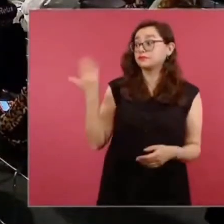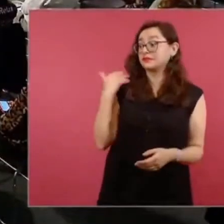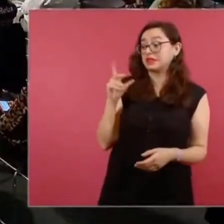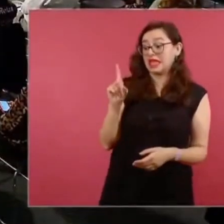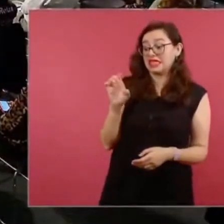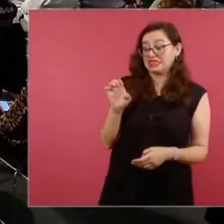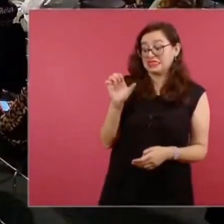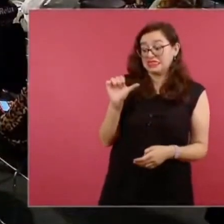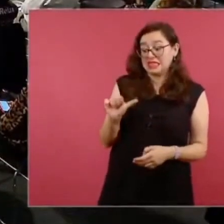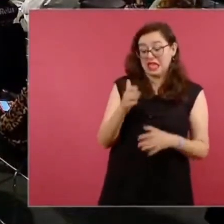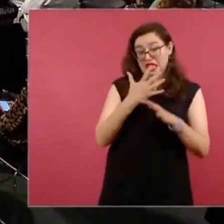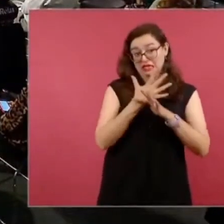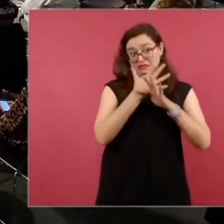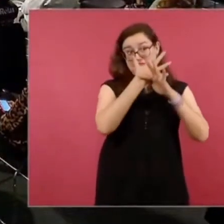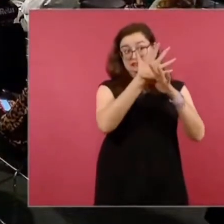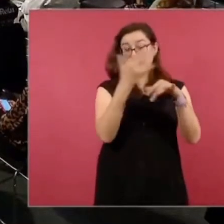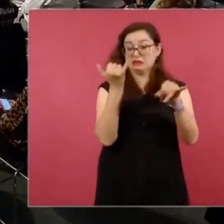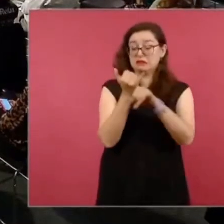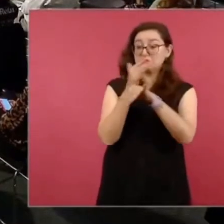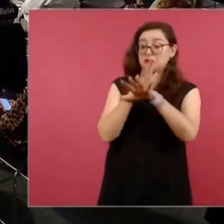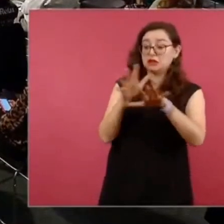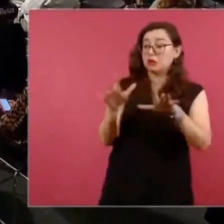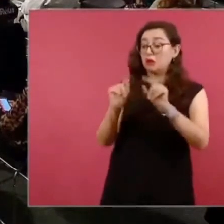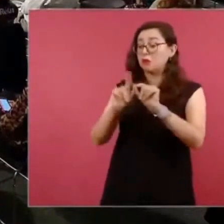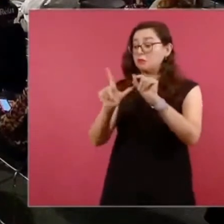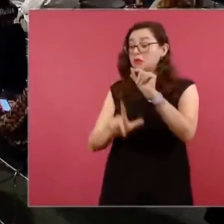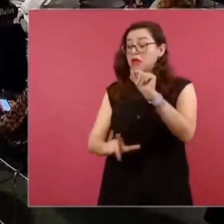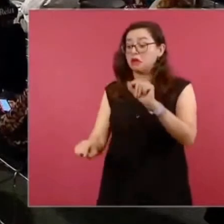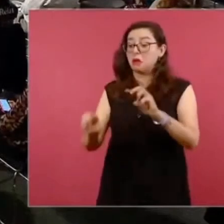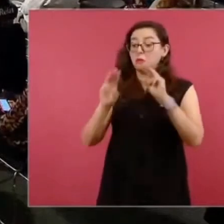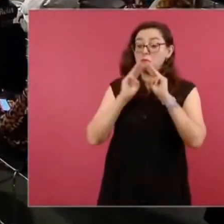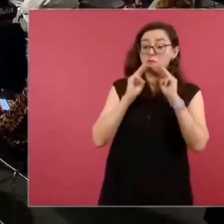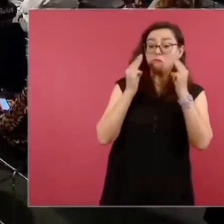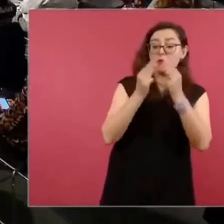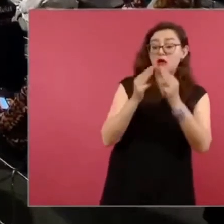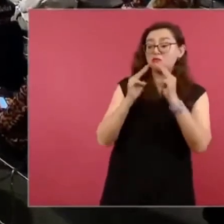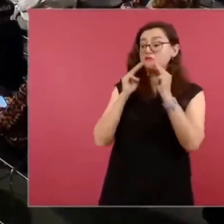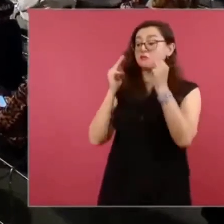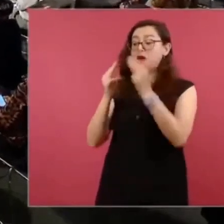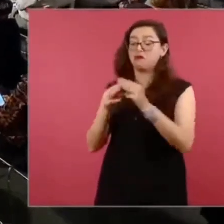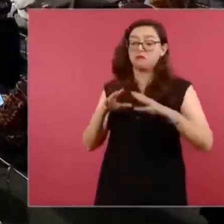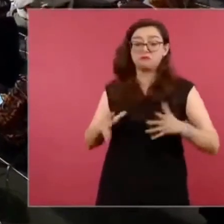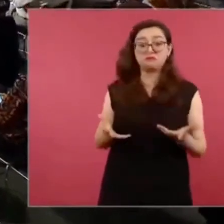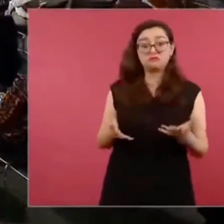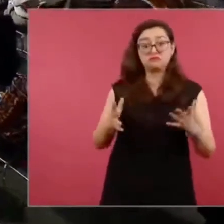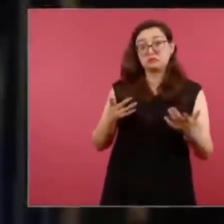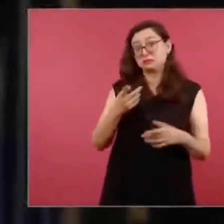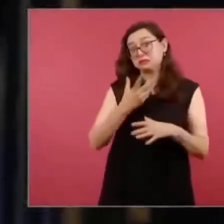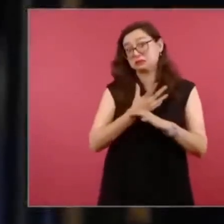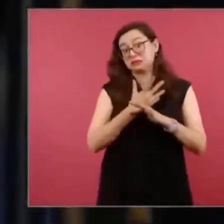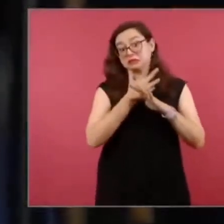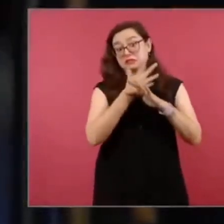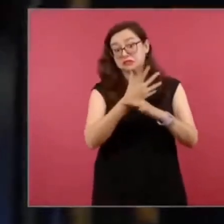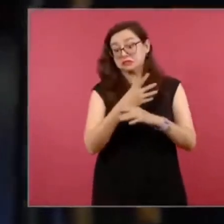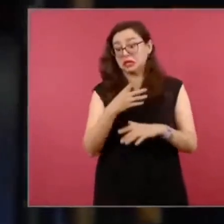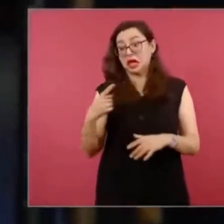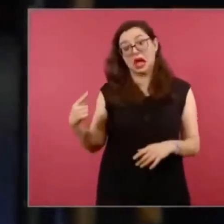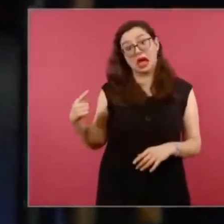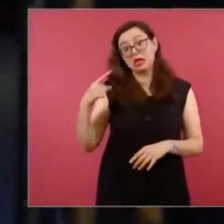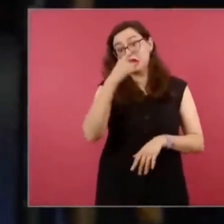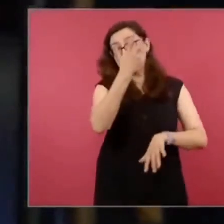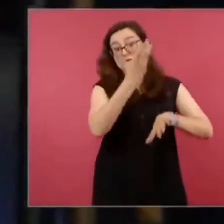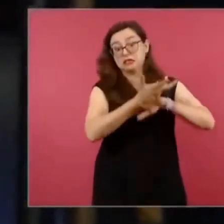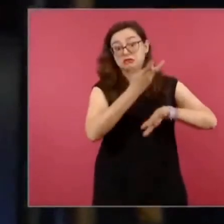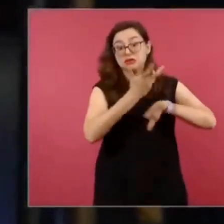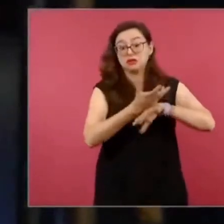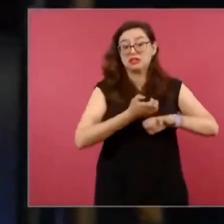sobre los cárteles del narcotráfico en México que dominan, dicen, en 50 entidades de Estados Unidos y que